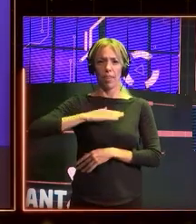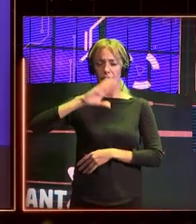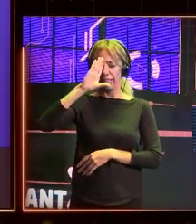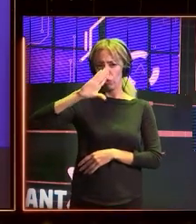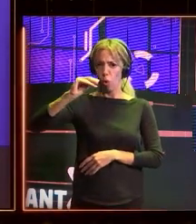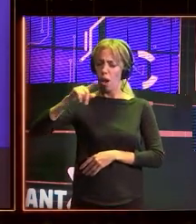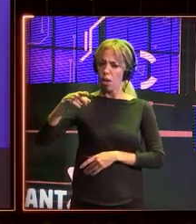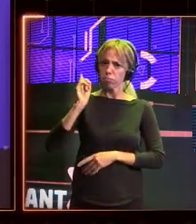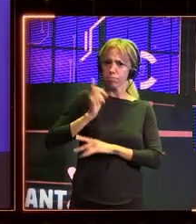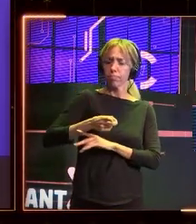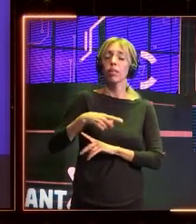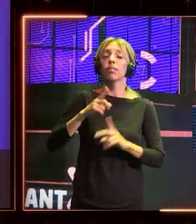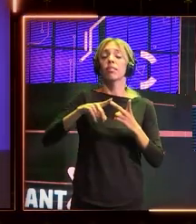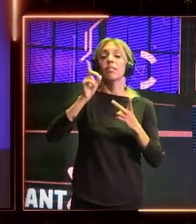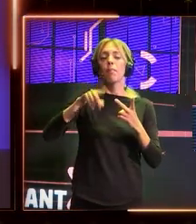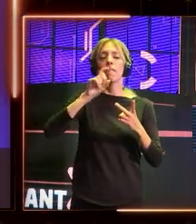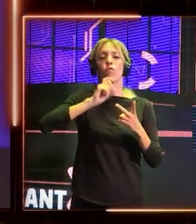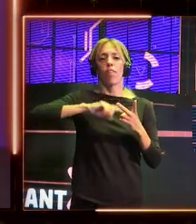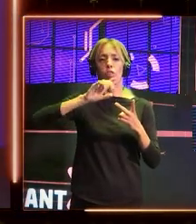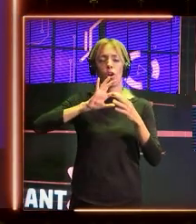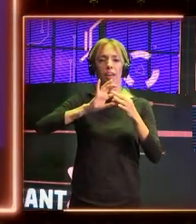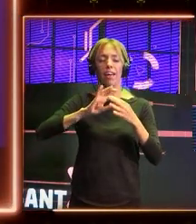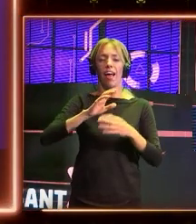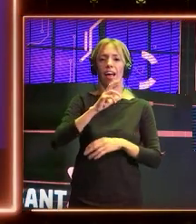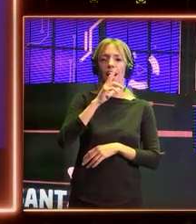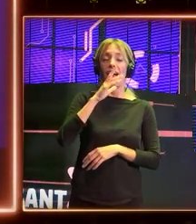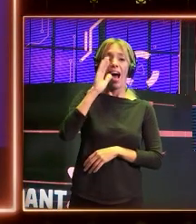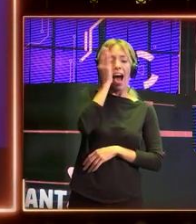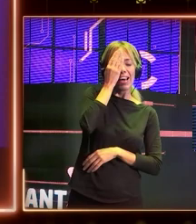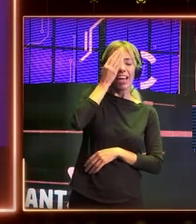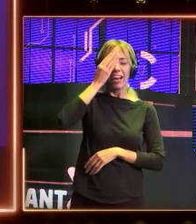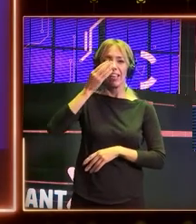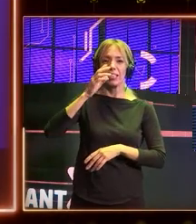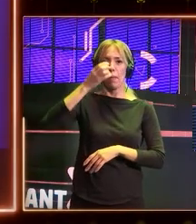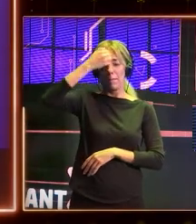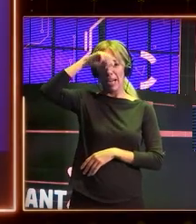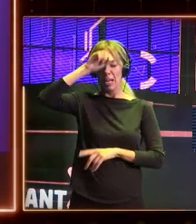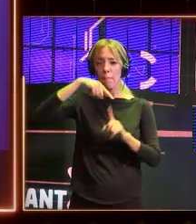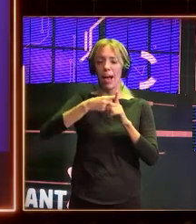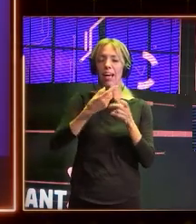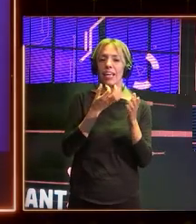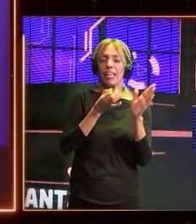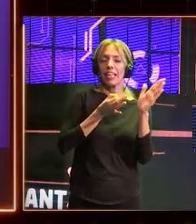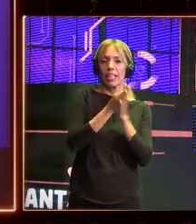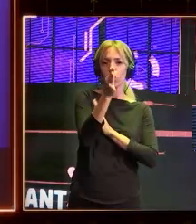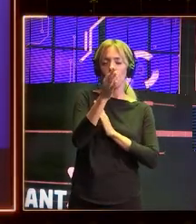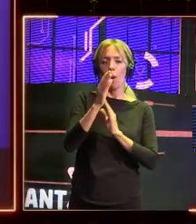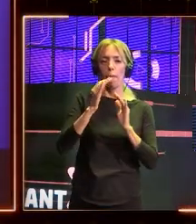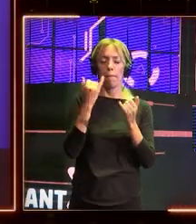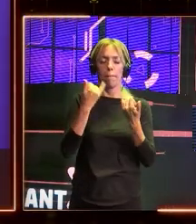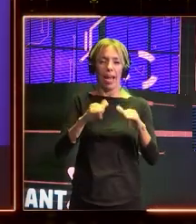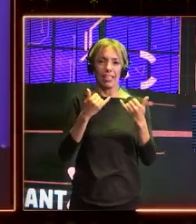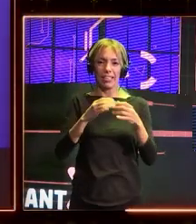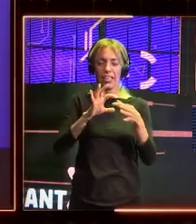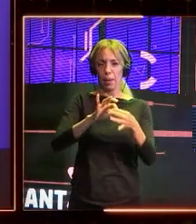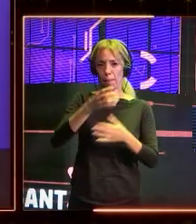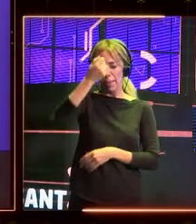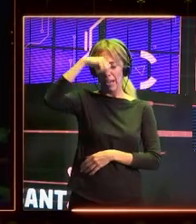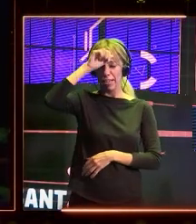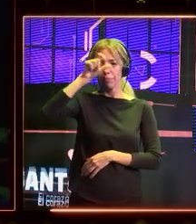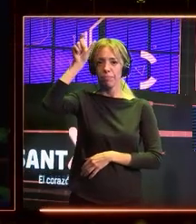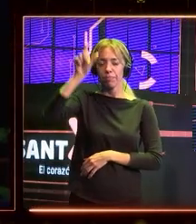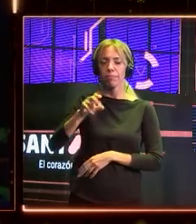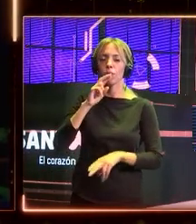es la fundadora de la Hack Hackers Berlin y Crypto Party Berlin. Con ustedes, Marta